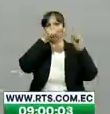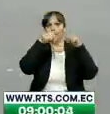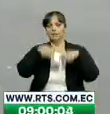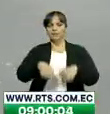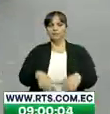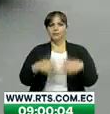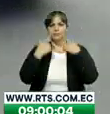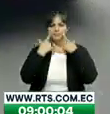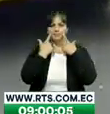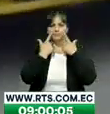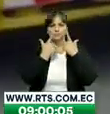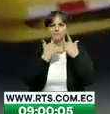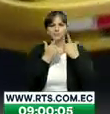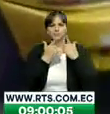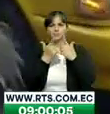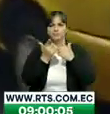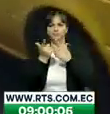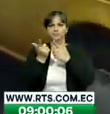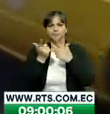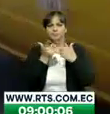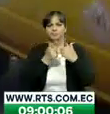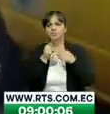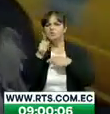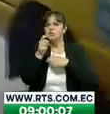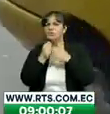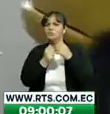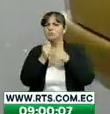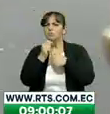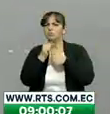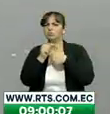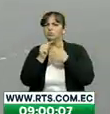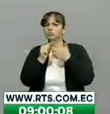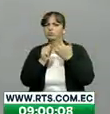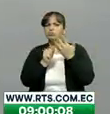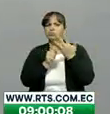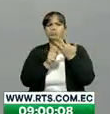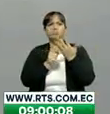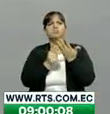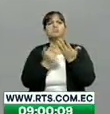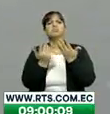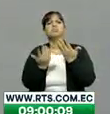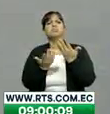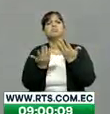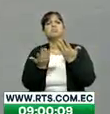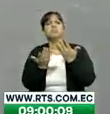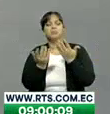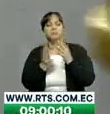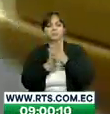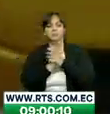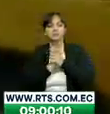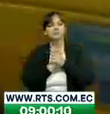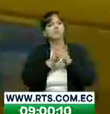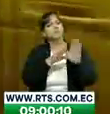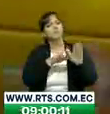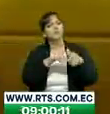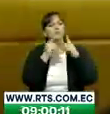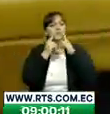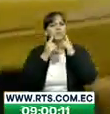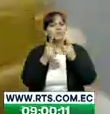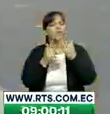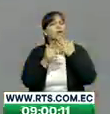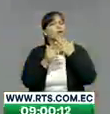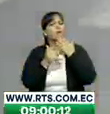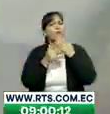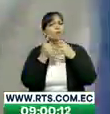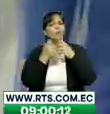la avenida padre vicente solano y josé de antépara que es lo que ustedes han realizado qué es lo que han hecho hasta el momento hay